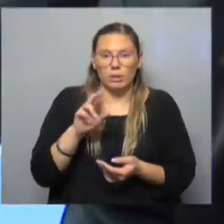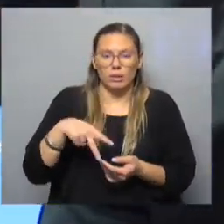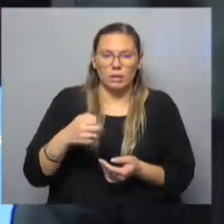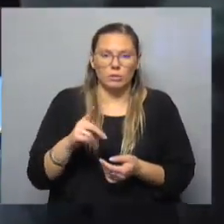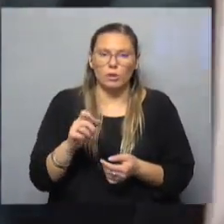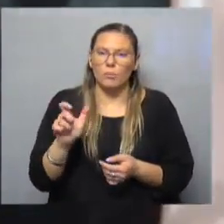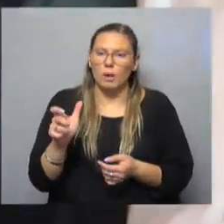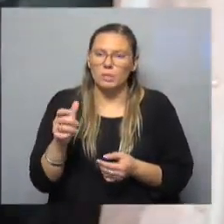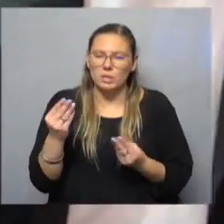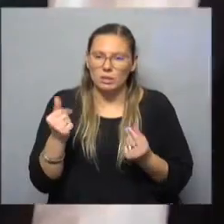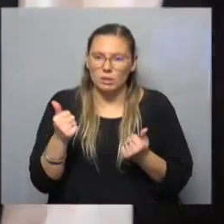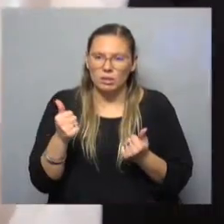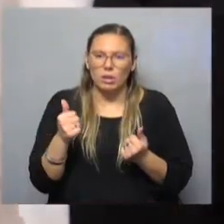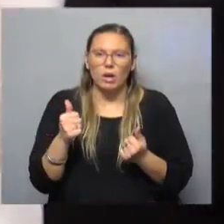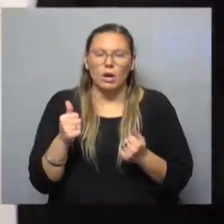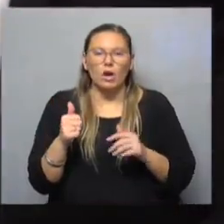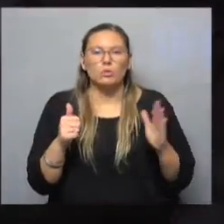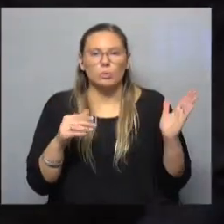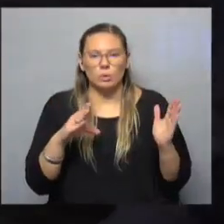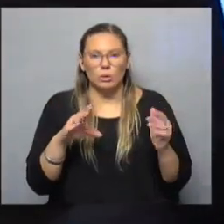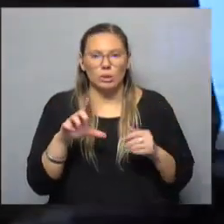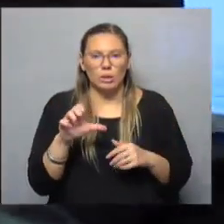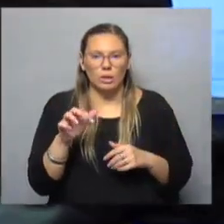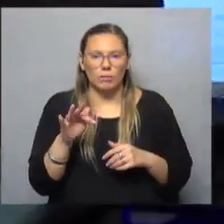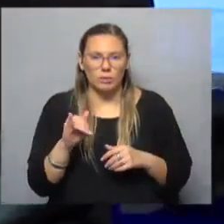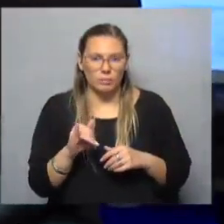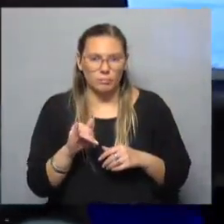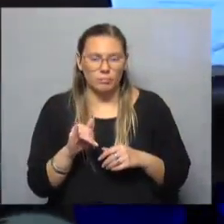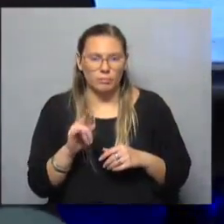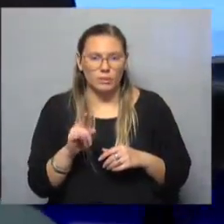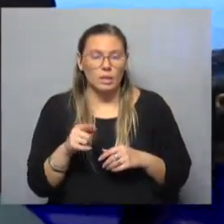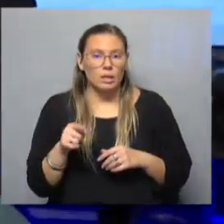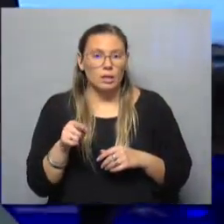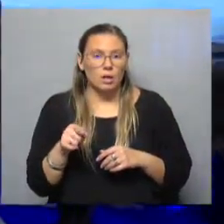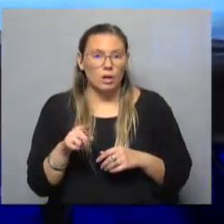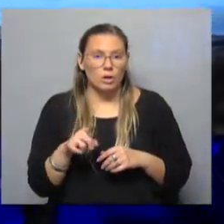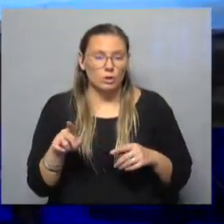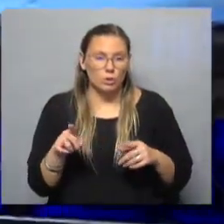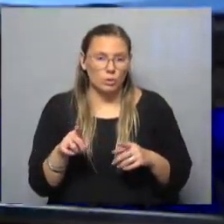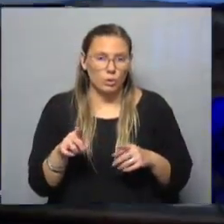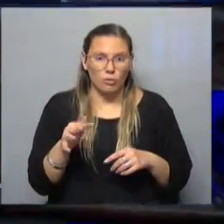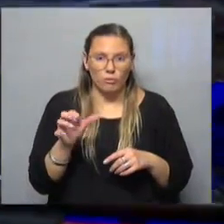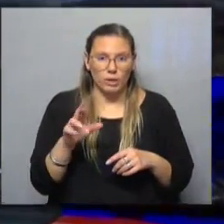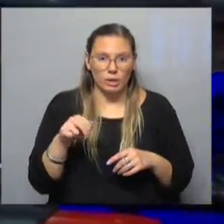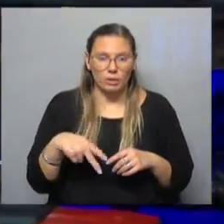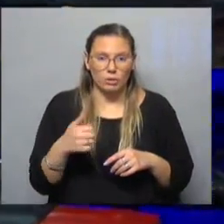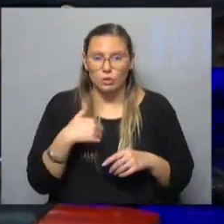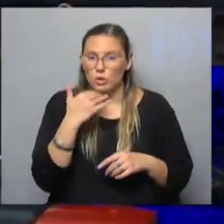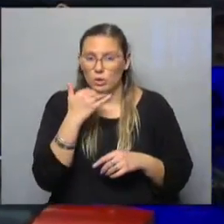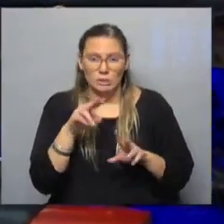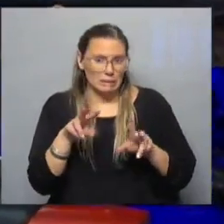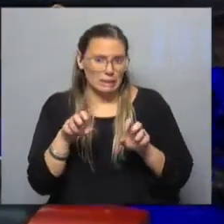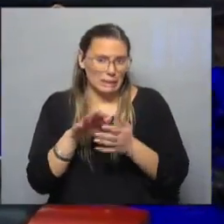me olvidé de tu apellido. Fernando el Zurdo Cleffi, perdón, Fernando el Zurdo Cleffi. Como verán, no es por vos, Fernando, vos debes ser un crack, yo no sé nada de